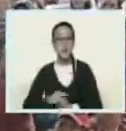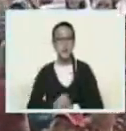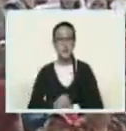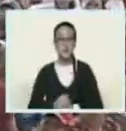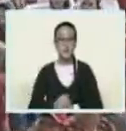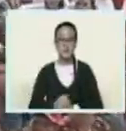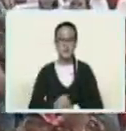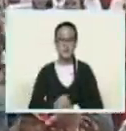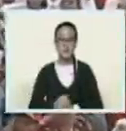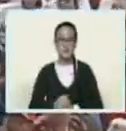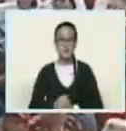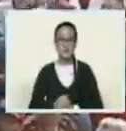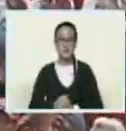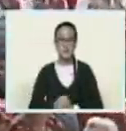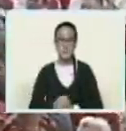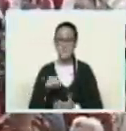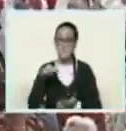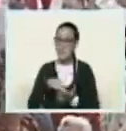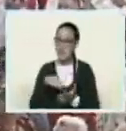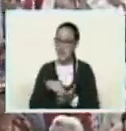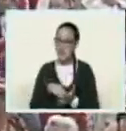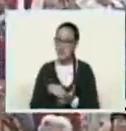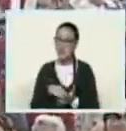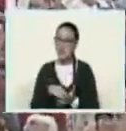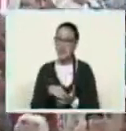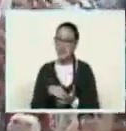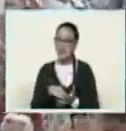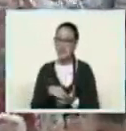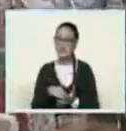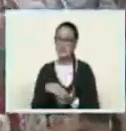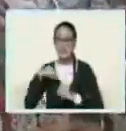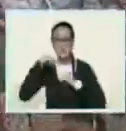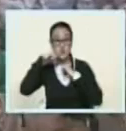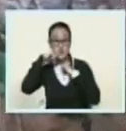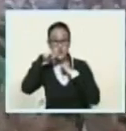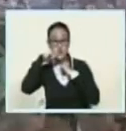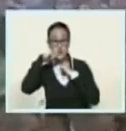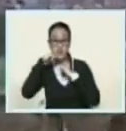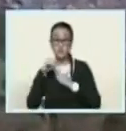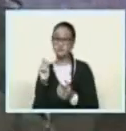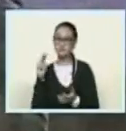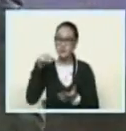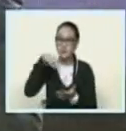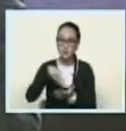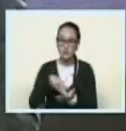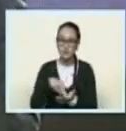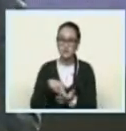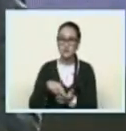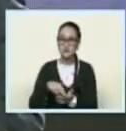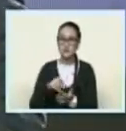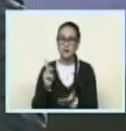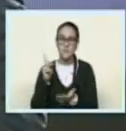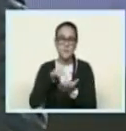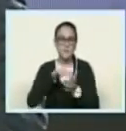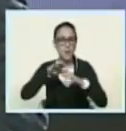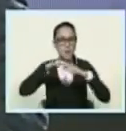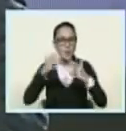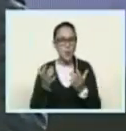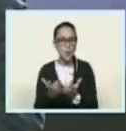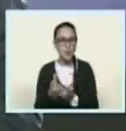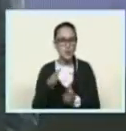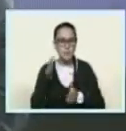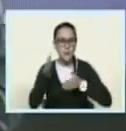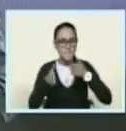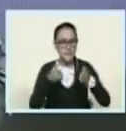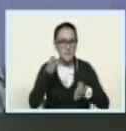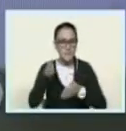gran Miranda al frente de ella. Miranda, que después de recorrer los mundos y ser parte de todas